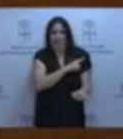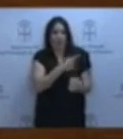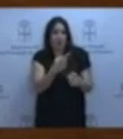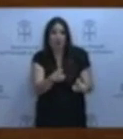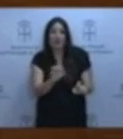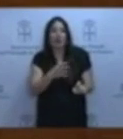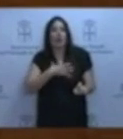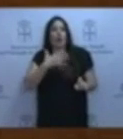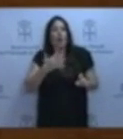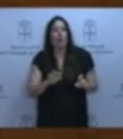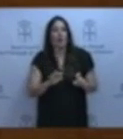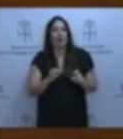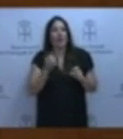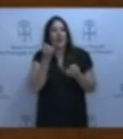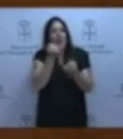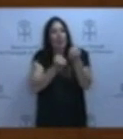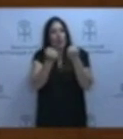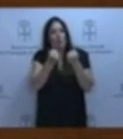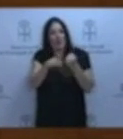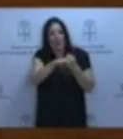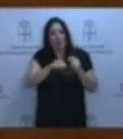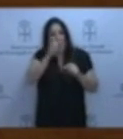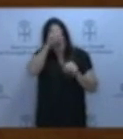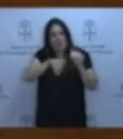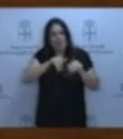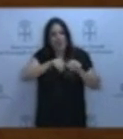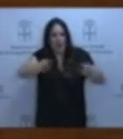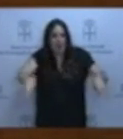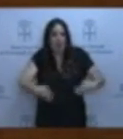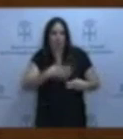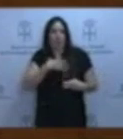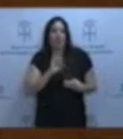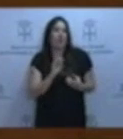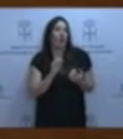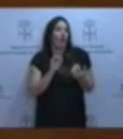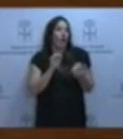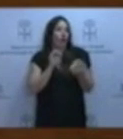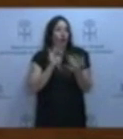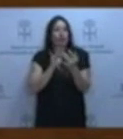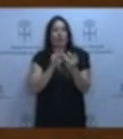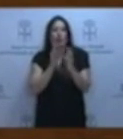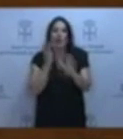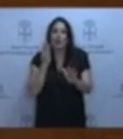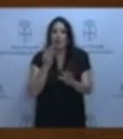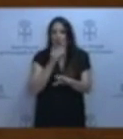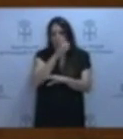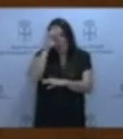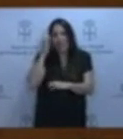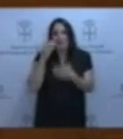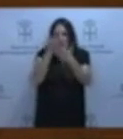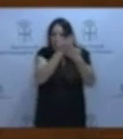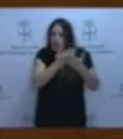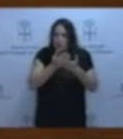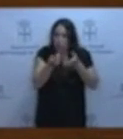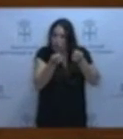la economía de las comarcas mineras y no ser líderes en desempleo en Asturias. Podríamos tener conexión rápida a Madrid y si se hubiesen hecho los estudios adecuados y se hubiese